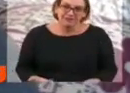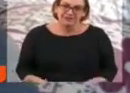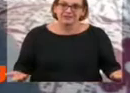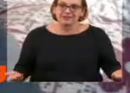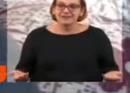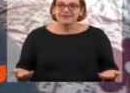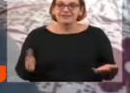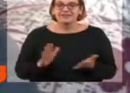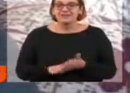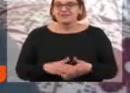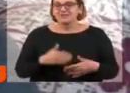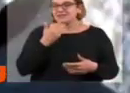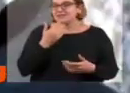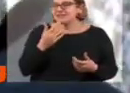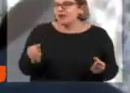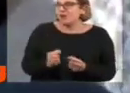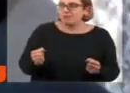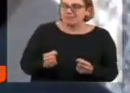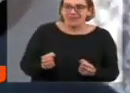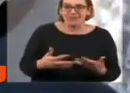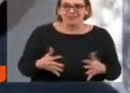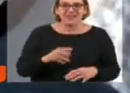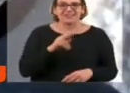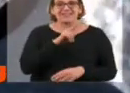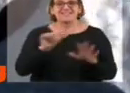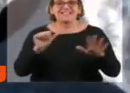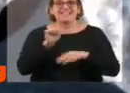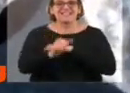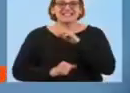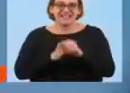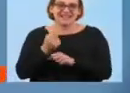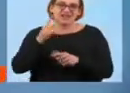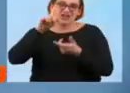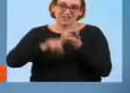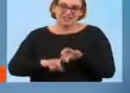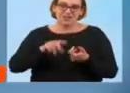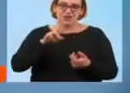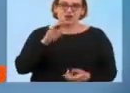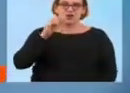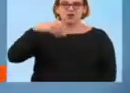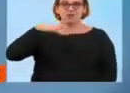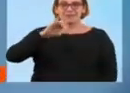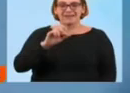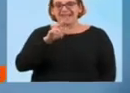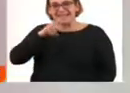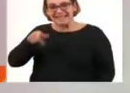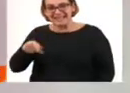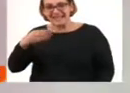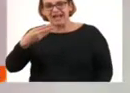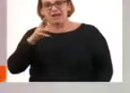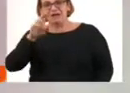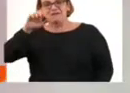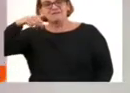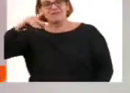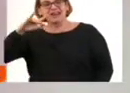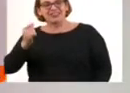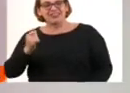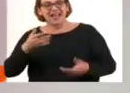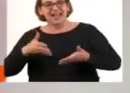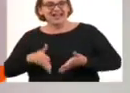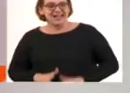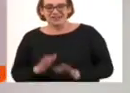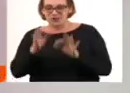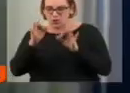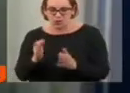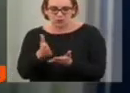el miedo, digamos. Ismael tiene 26 años, está casado con Romina y tiene una hija, Brenda, que nació en el medio de todo este